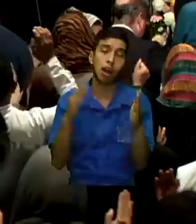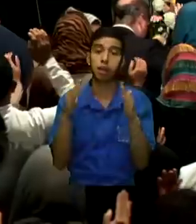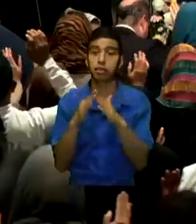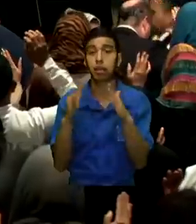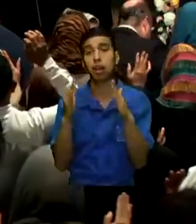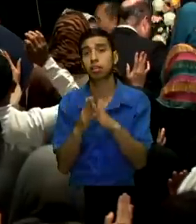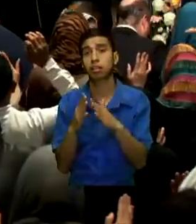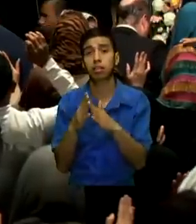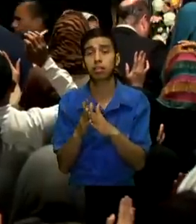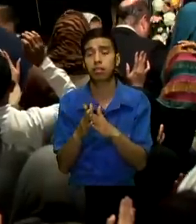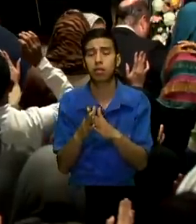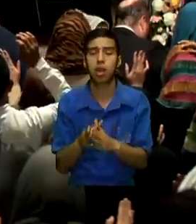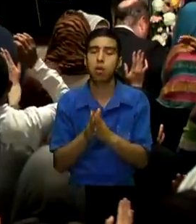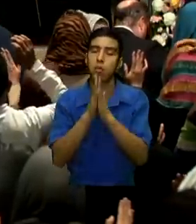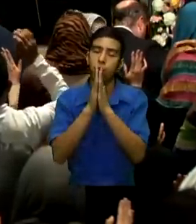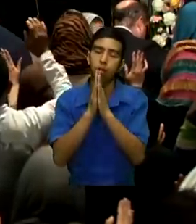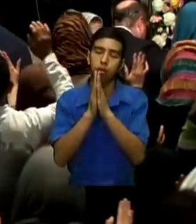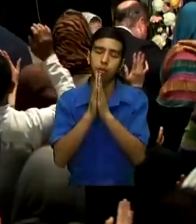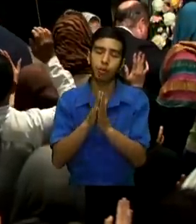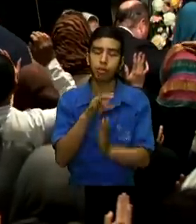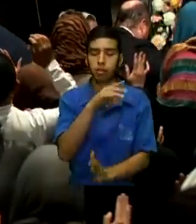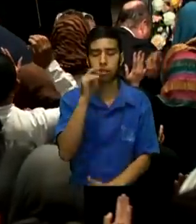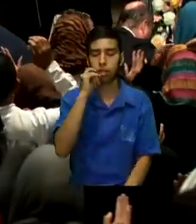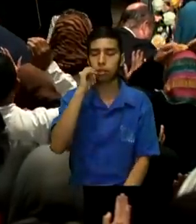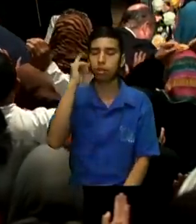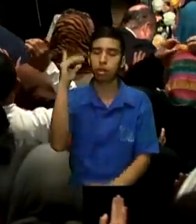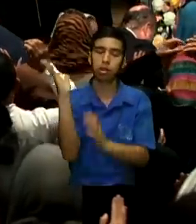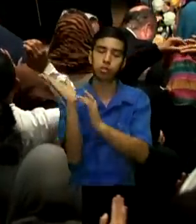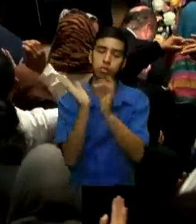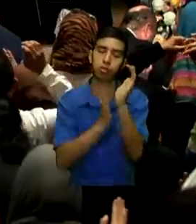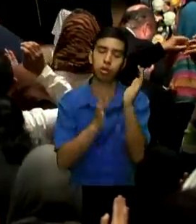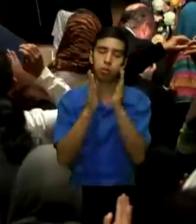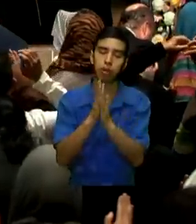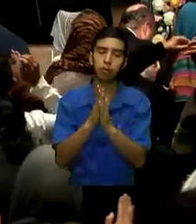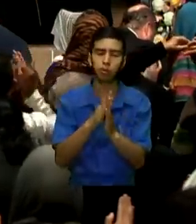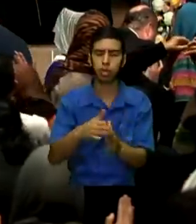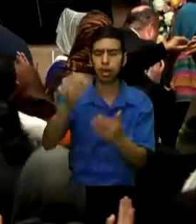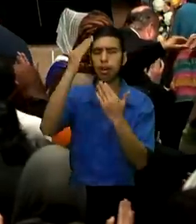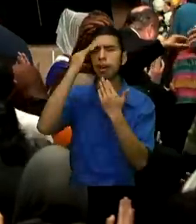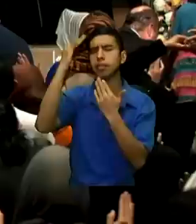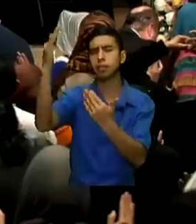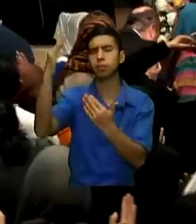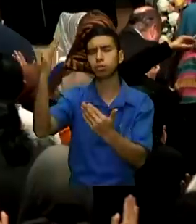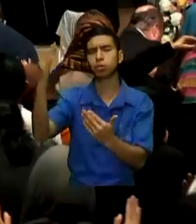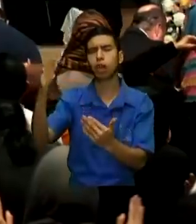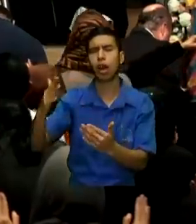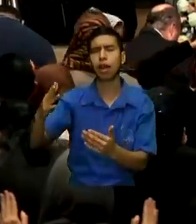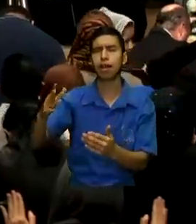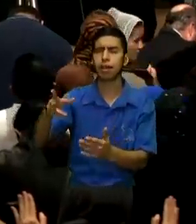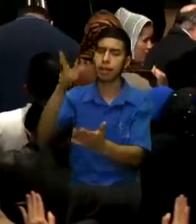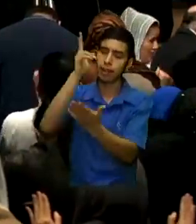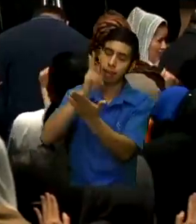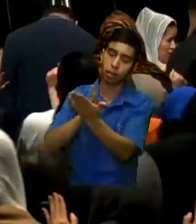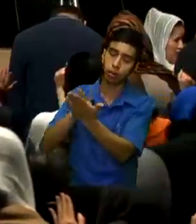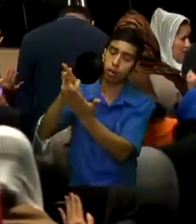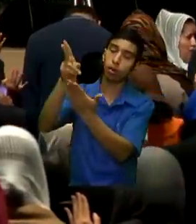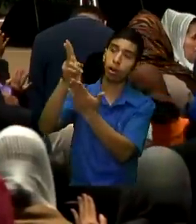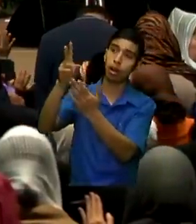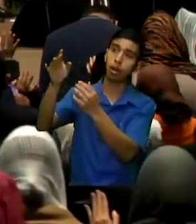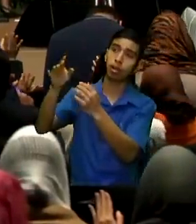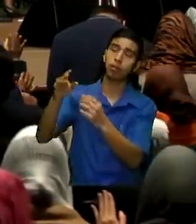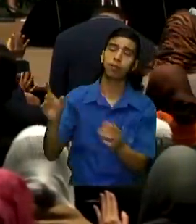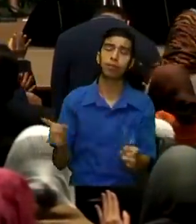llegar con bendición. Te lo suplicamos, papadito lindo, te agradecemos y te damos la honra y la gloria en el